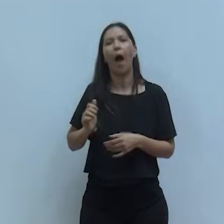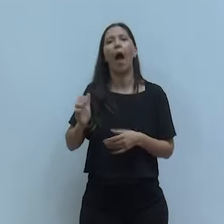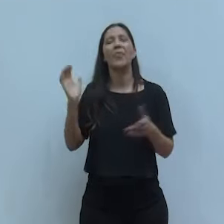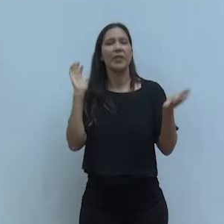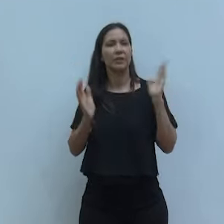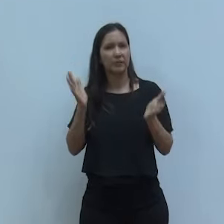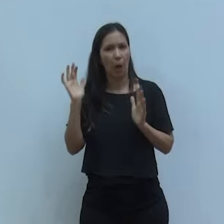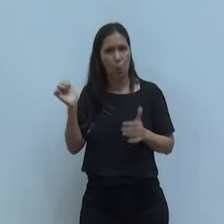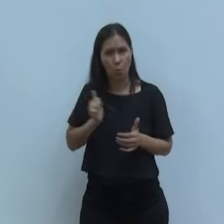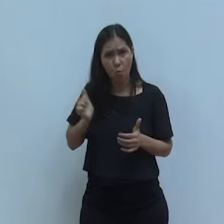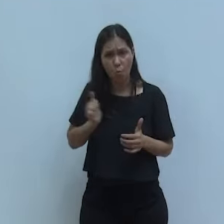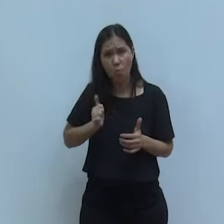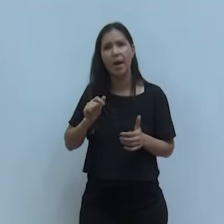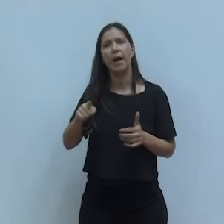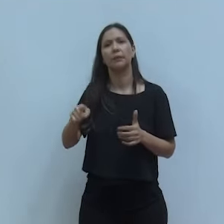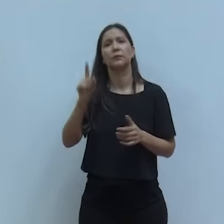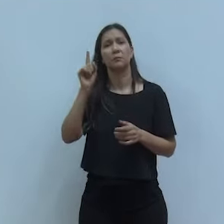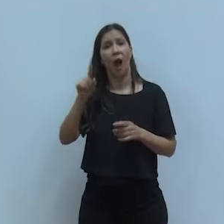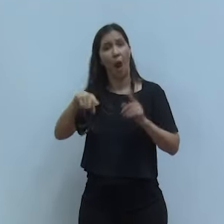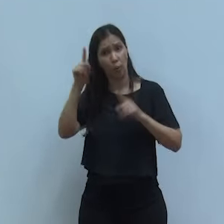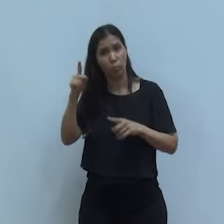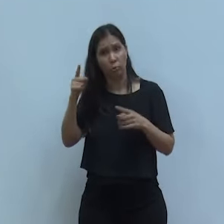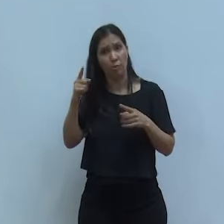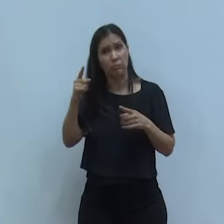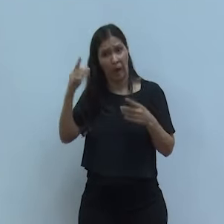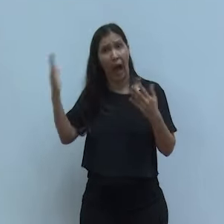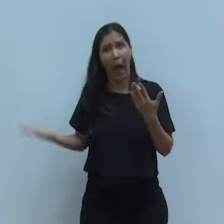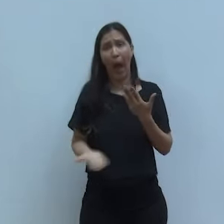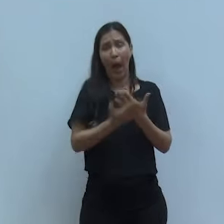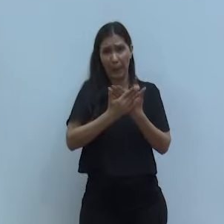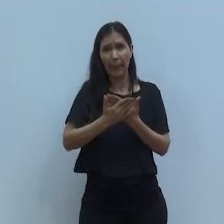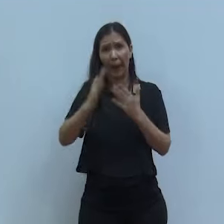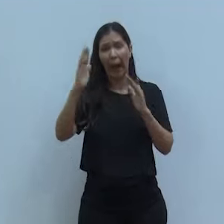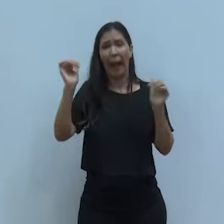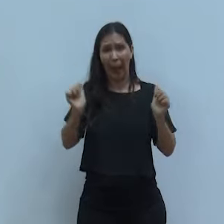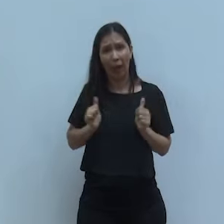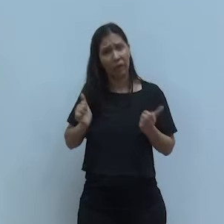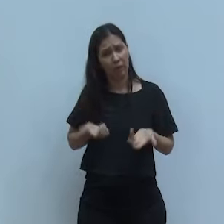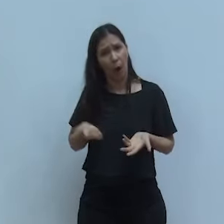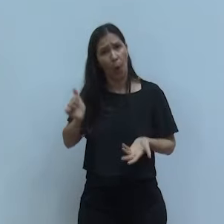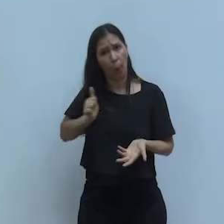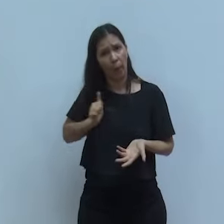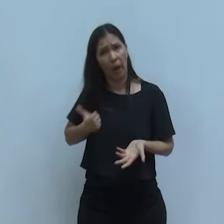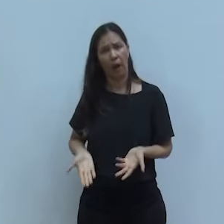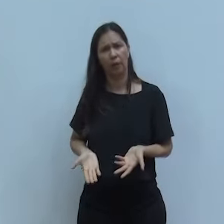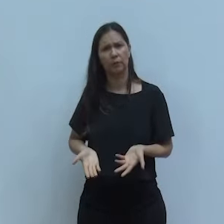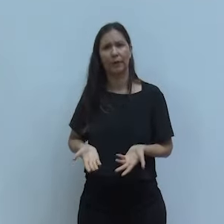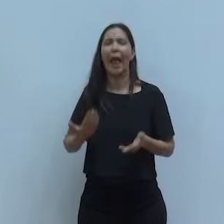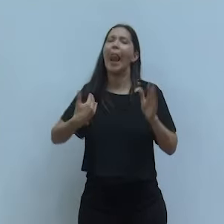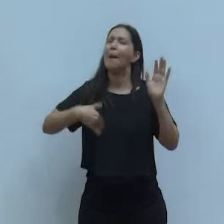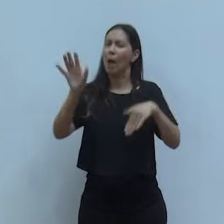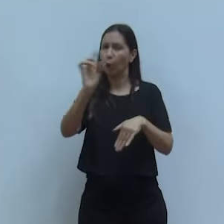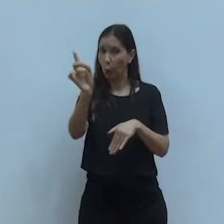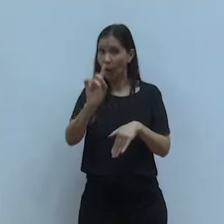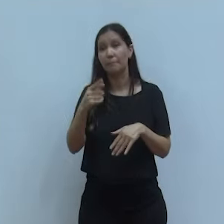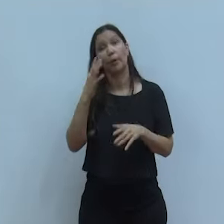sector avale La dictadura obviamente no es la mayoría pero es un número